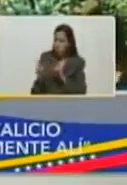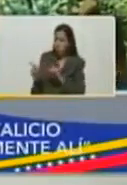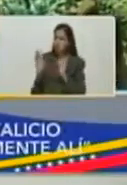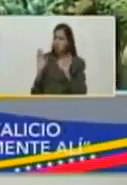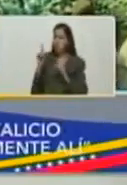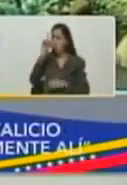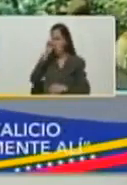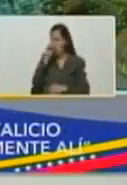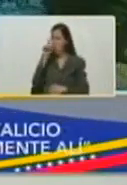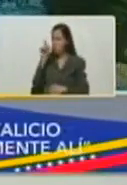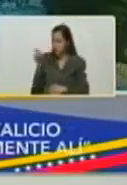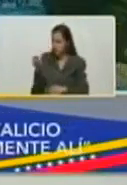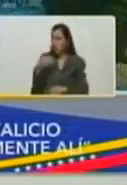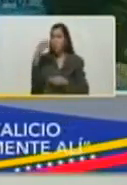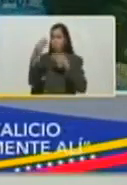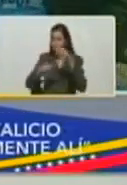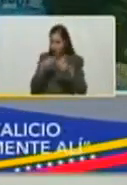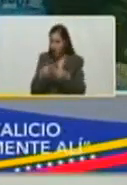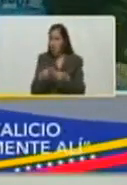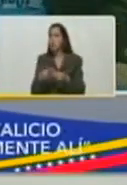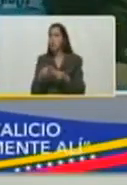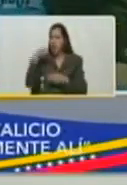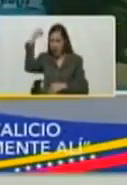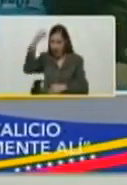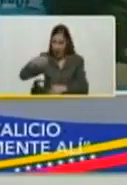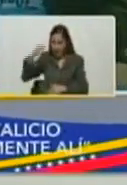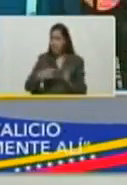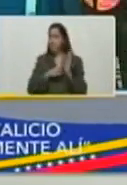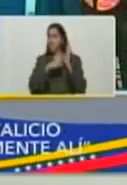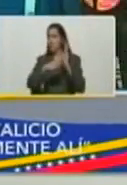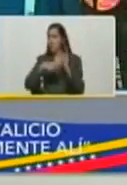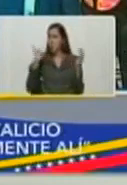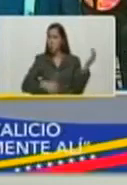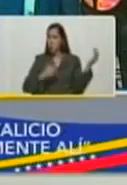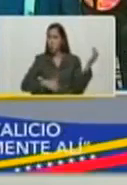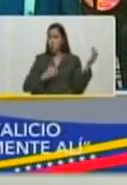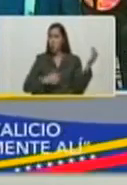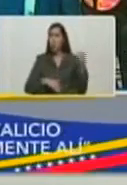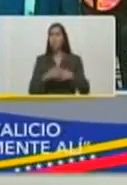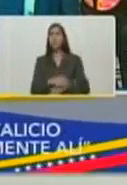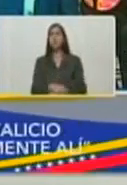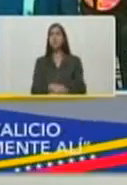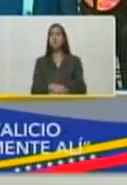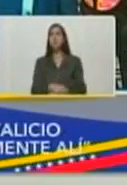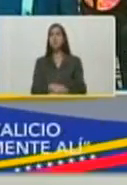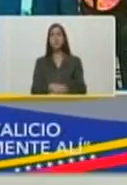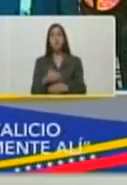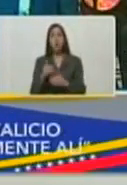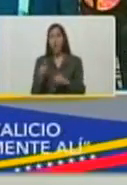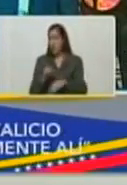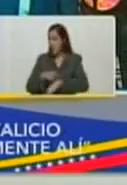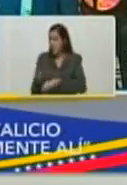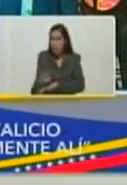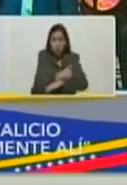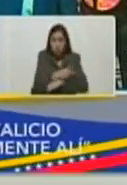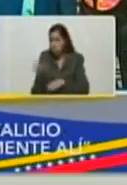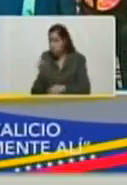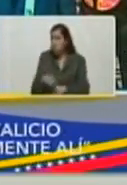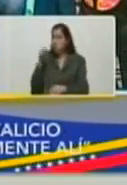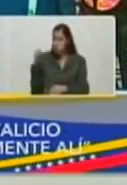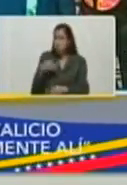año para que dentro de un año estemos estrenando esta película en Venezuela. No quiero retardos, te encargo